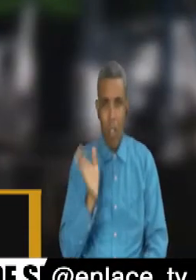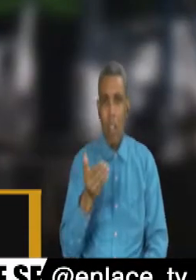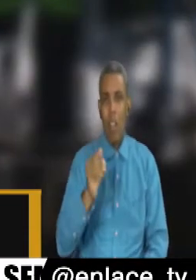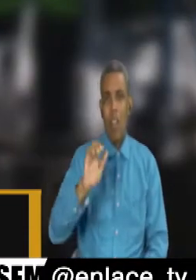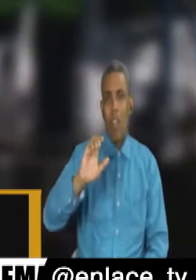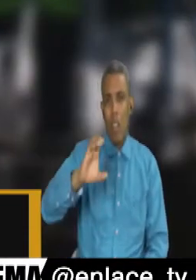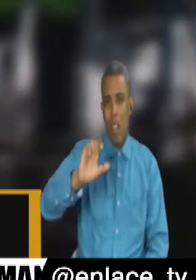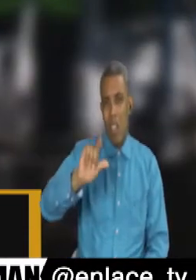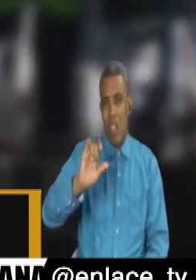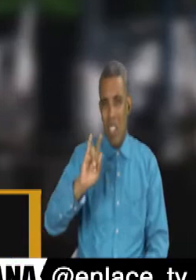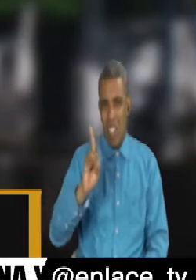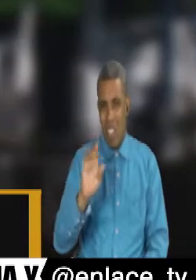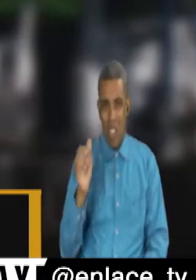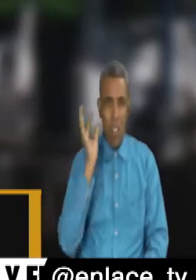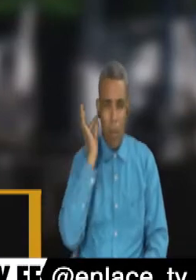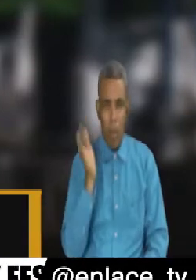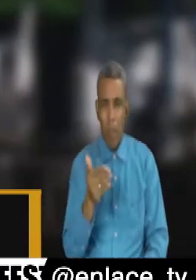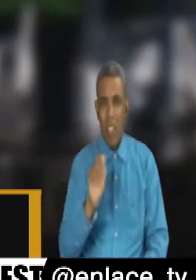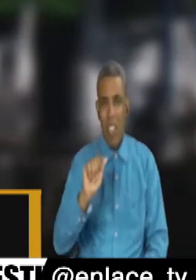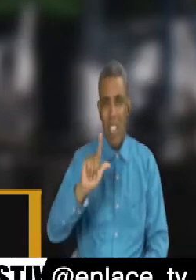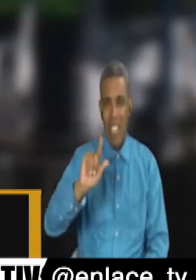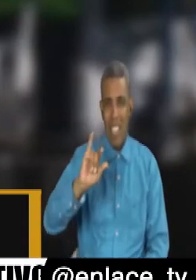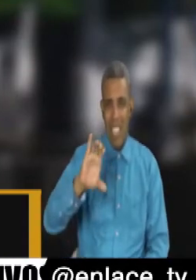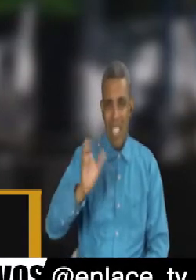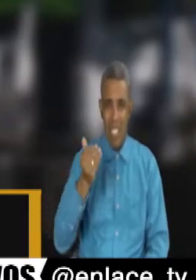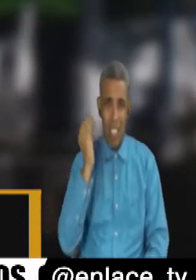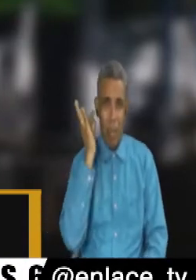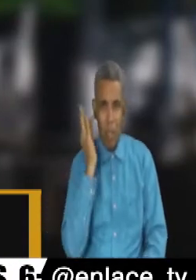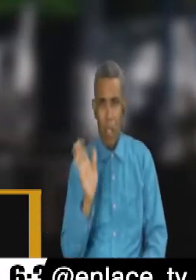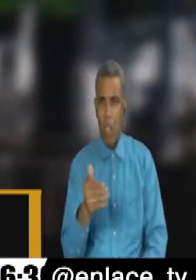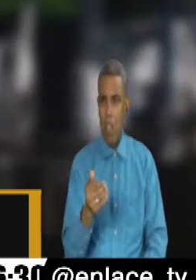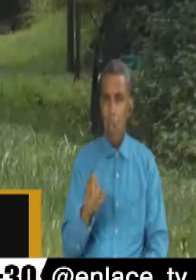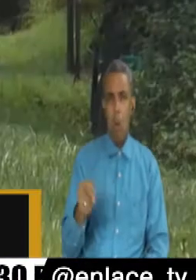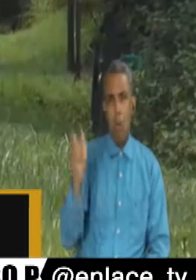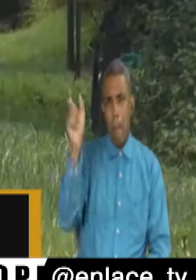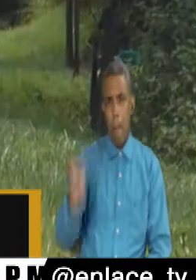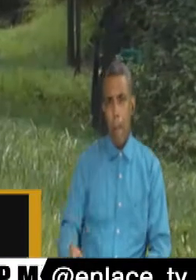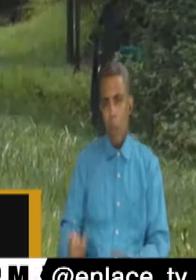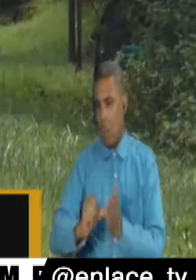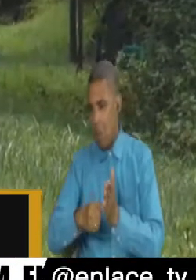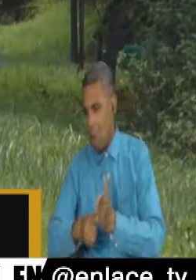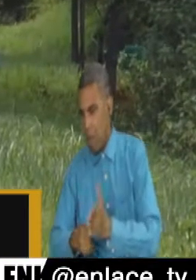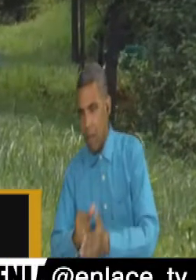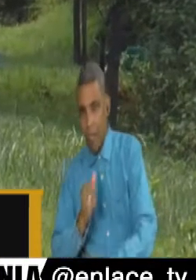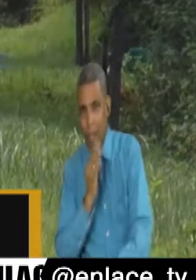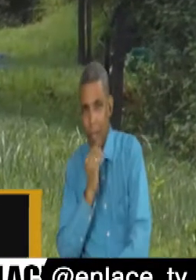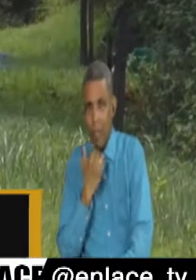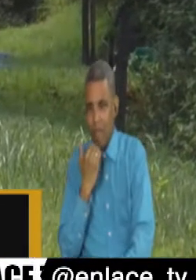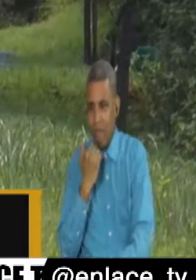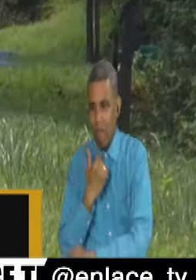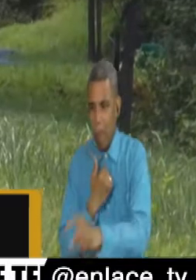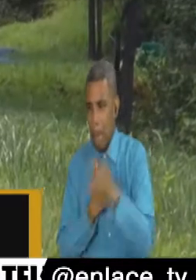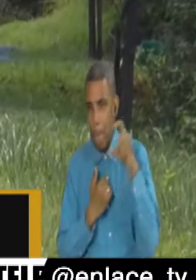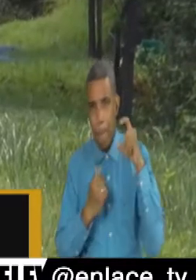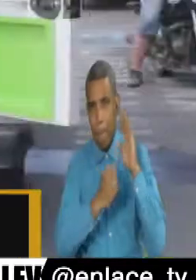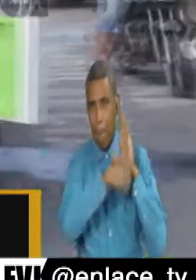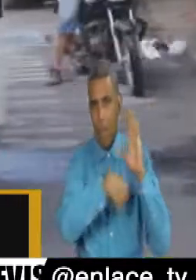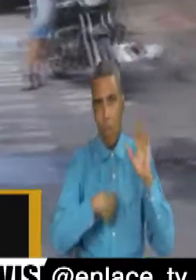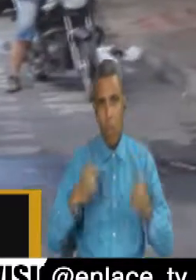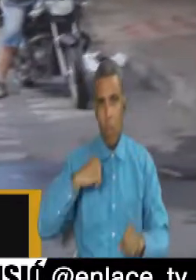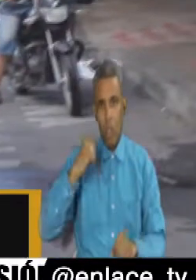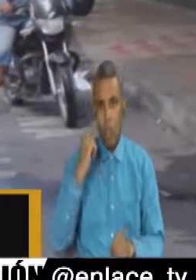Janet López, Alicia Carvajal y una persona que aún no ha sido identificada. Los lesionados en este accidente